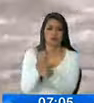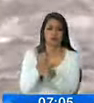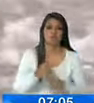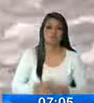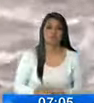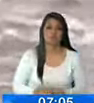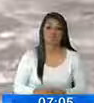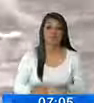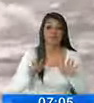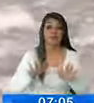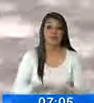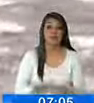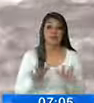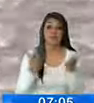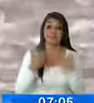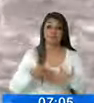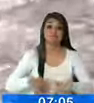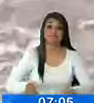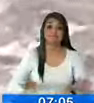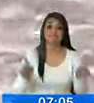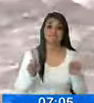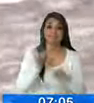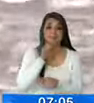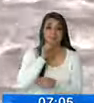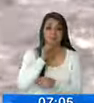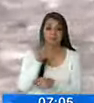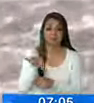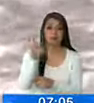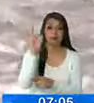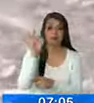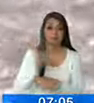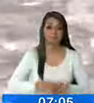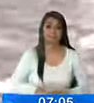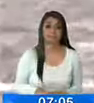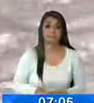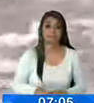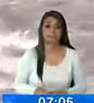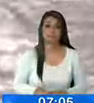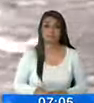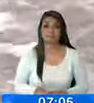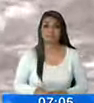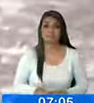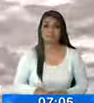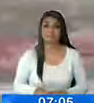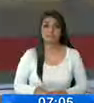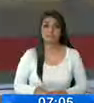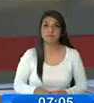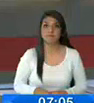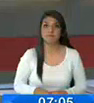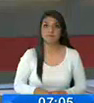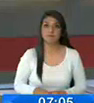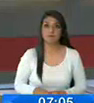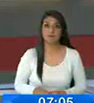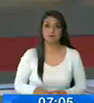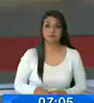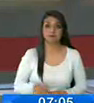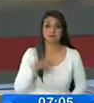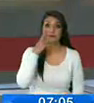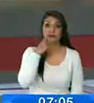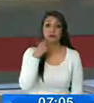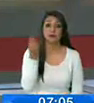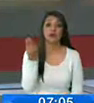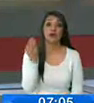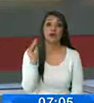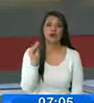trágica historia aún no tiene fin. Desde el Cantón El Chaco, en Napo, informó Carmita Argotti. El cuerpo de un joven que